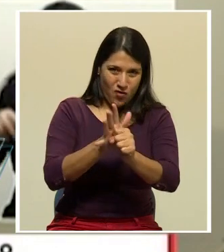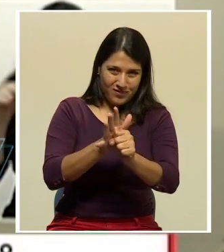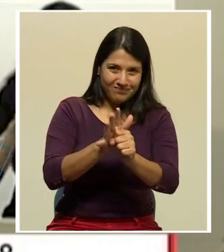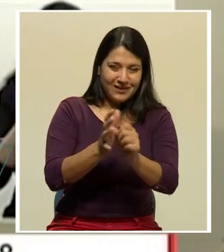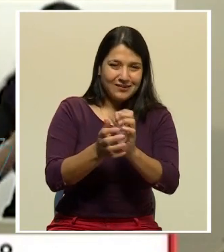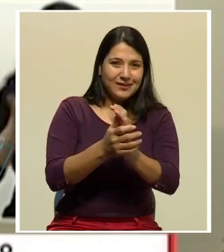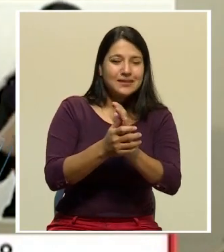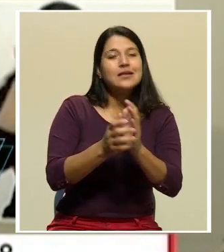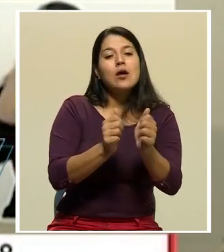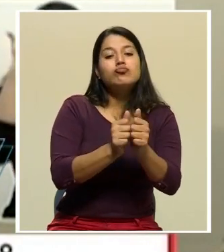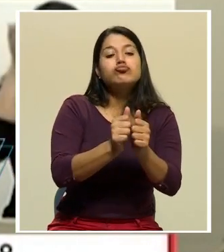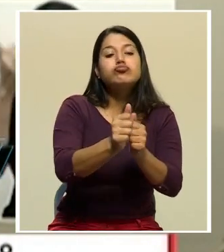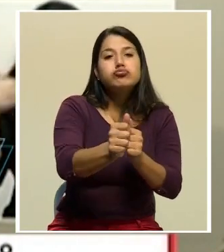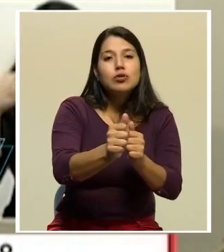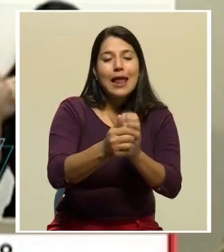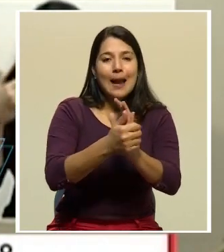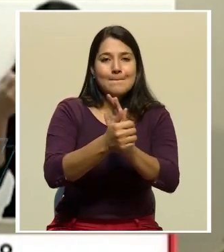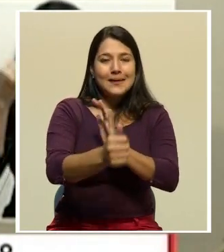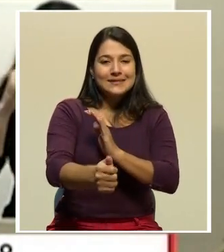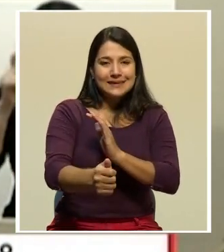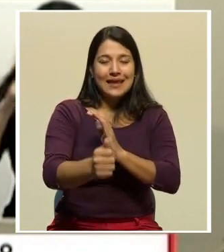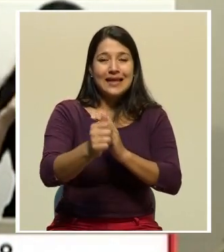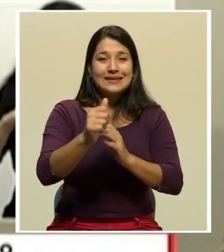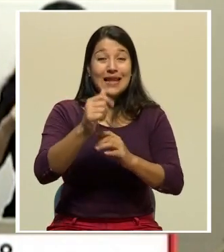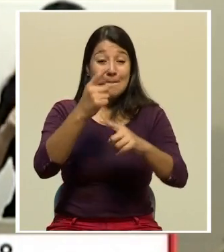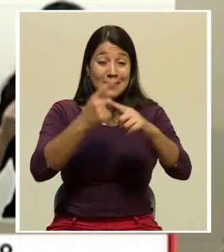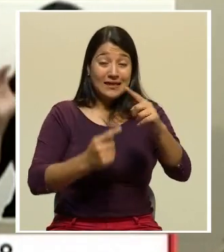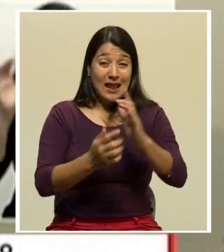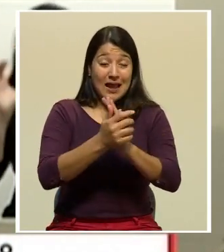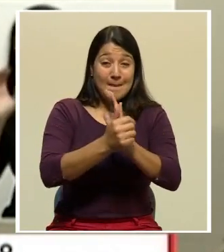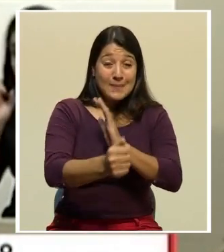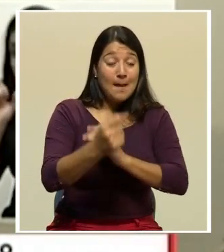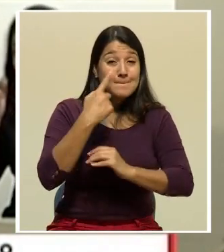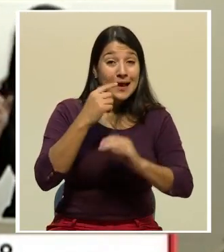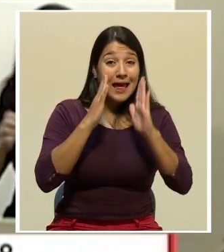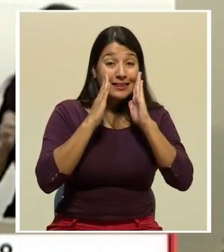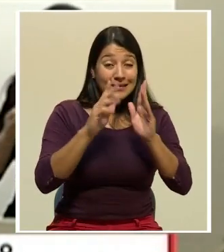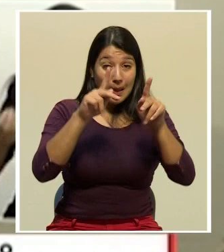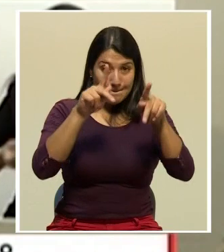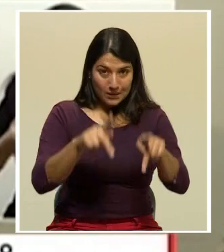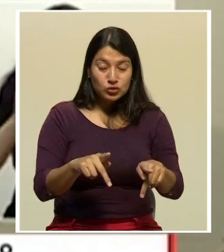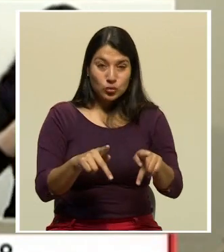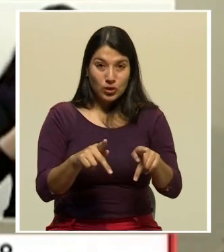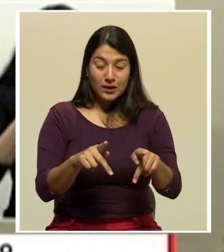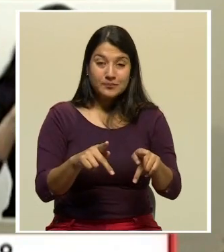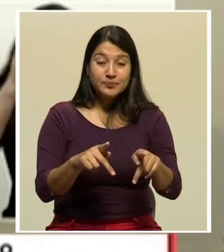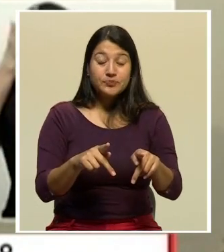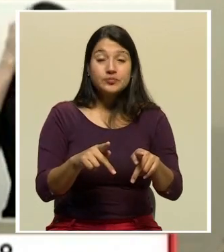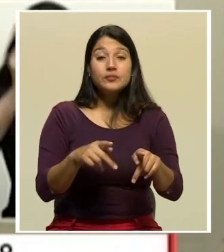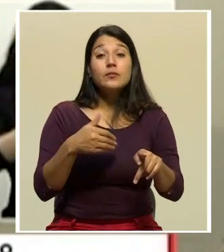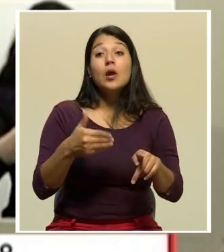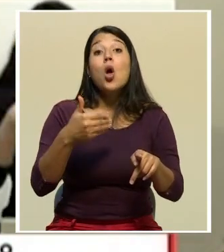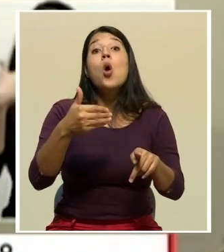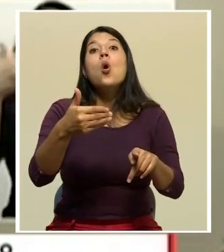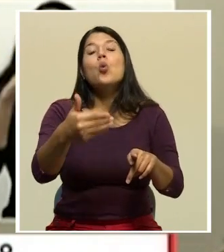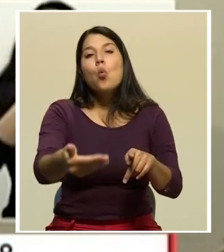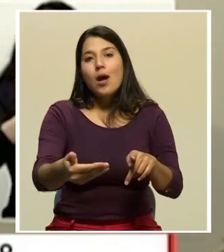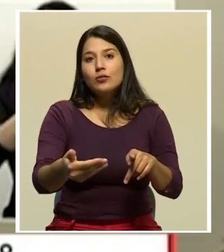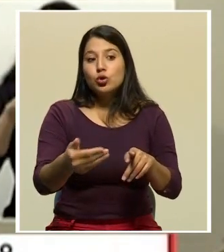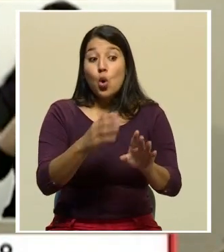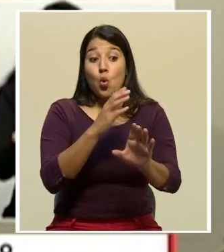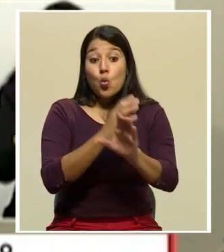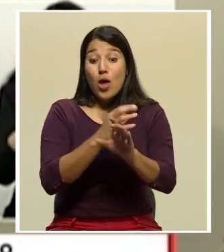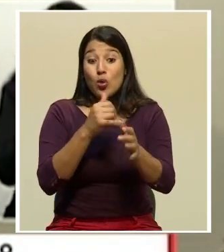porque en el momento que ya tengamos que utilizar otras estrategias para el manejo de pacientes COVID, cuando se saturen las unidades de